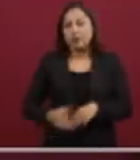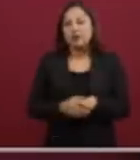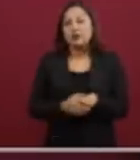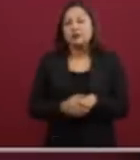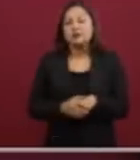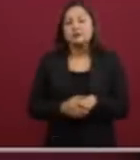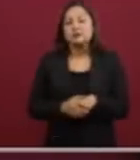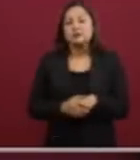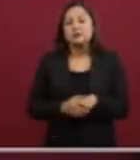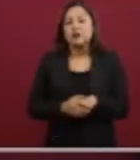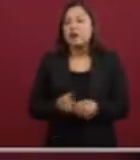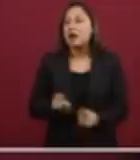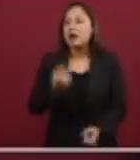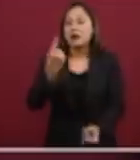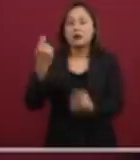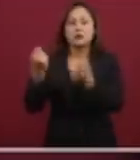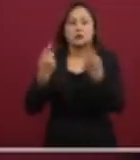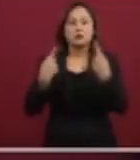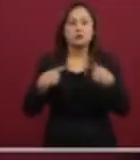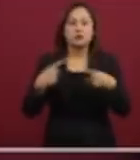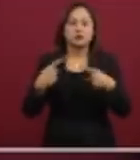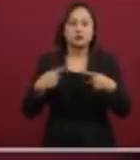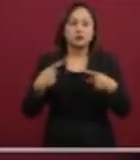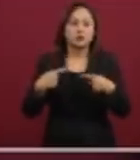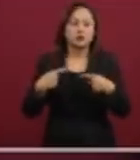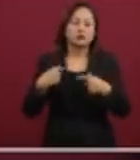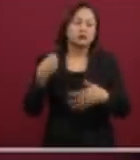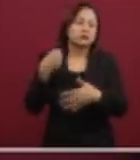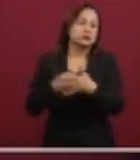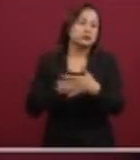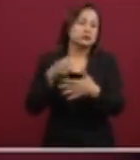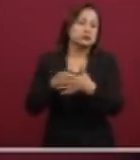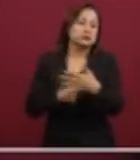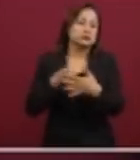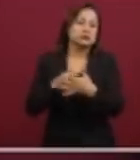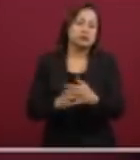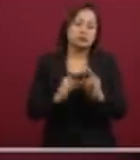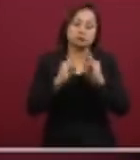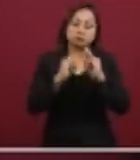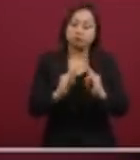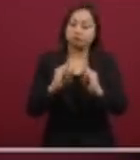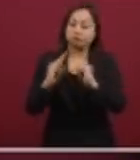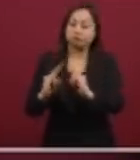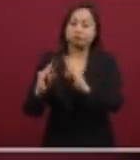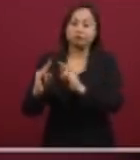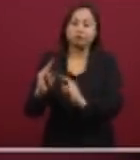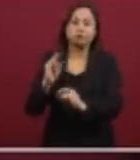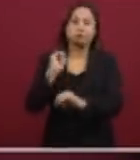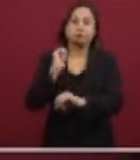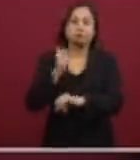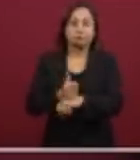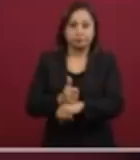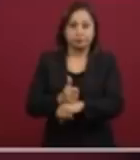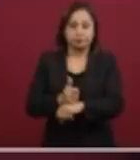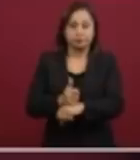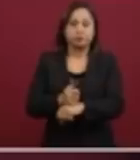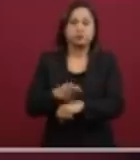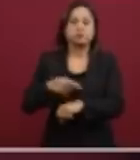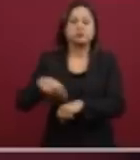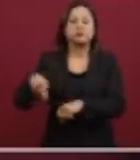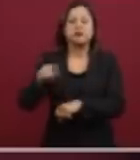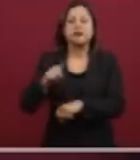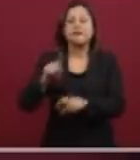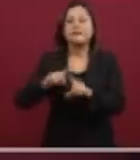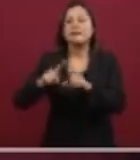de campesinos. Hoy hay un plantón, un campamento instalado en el centro de la ciudad de